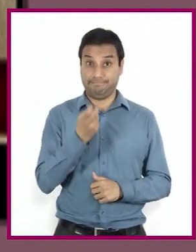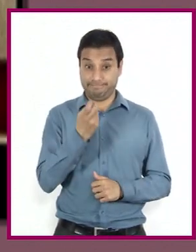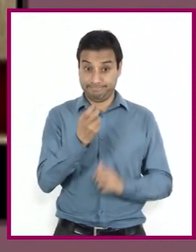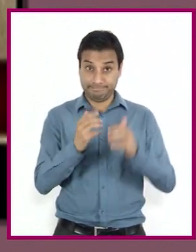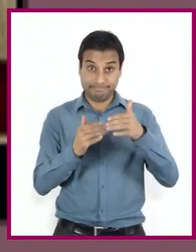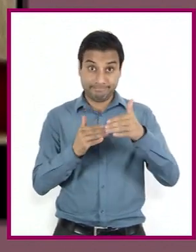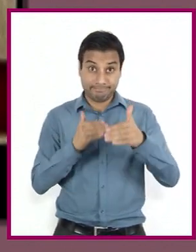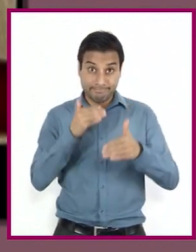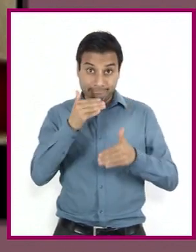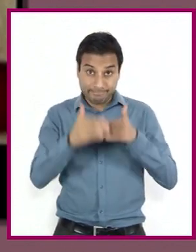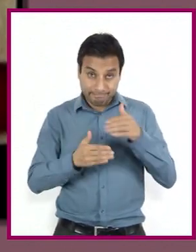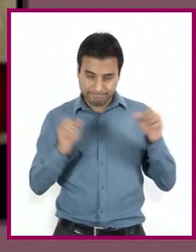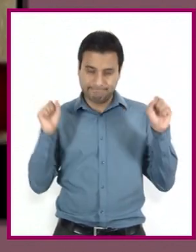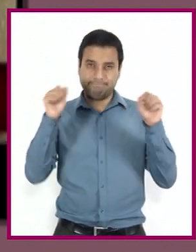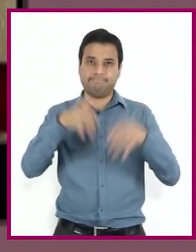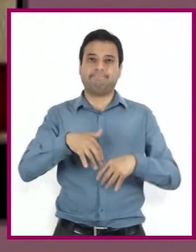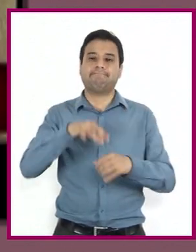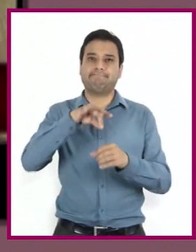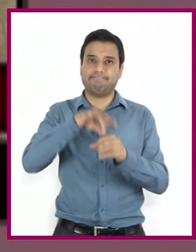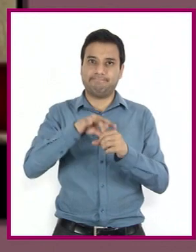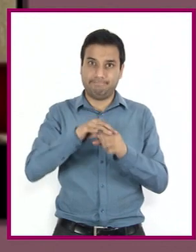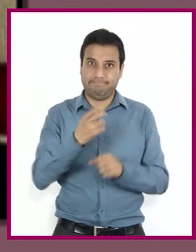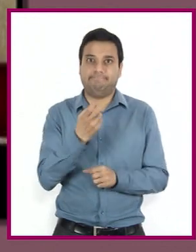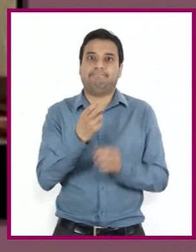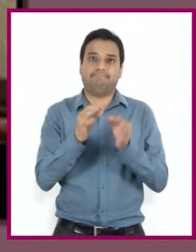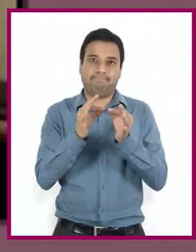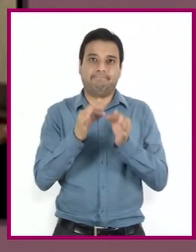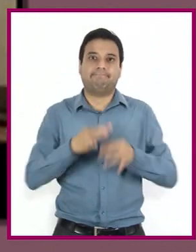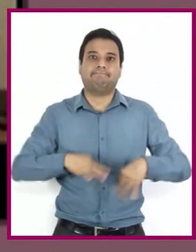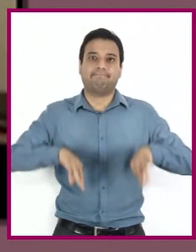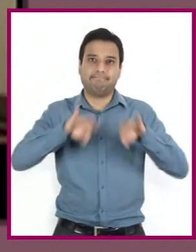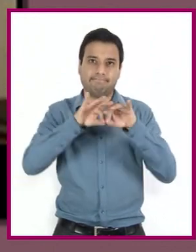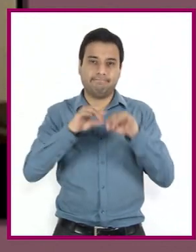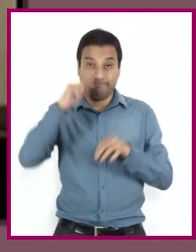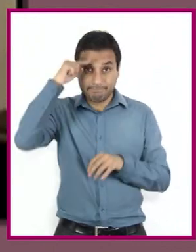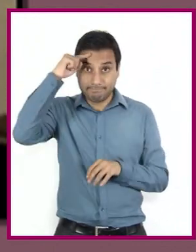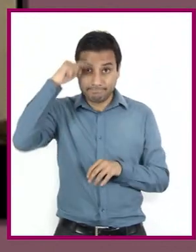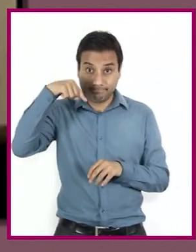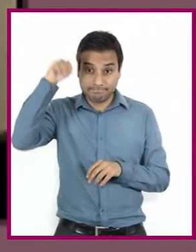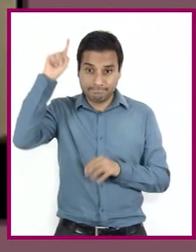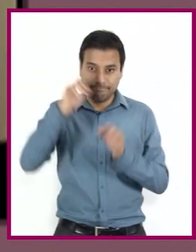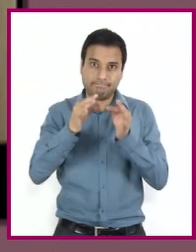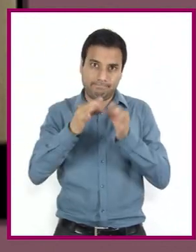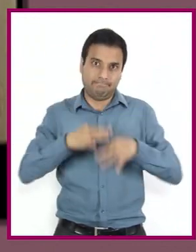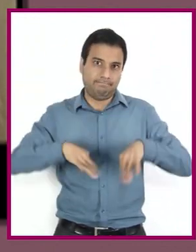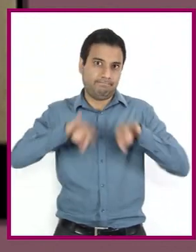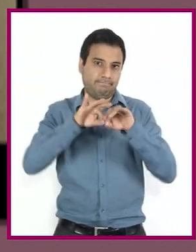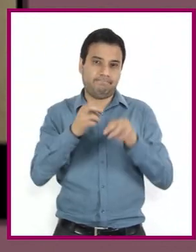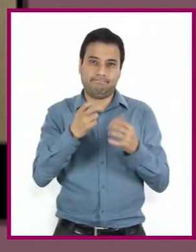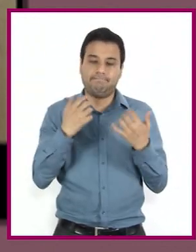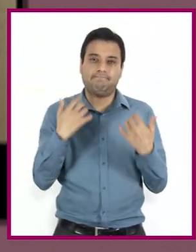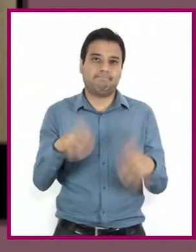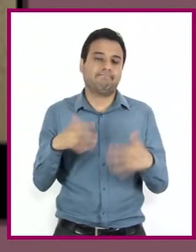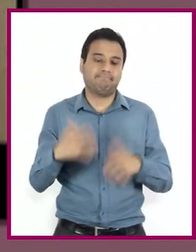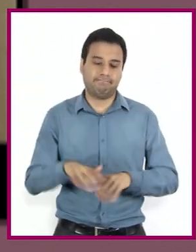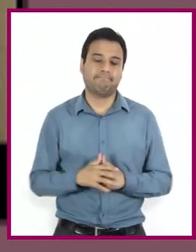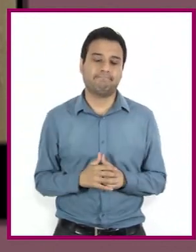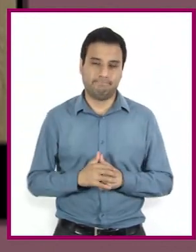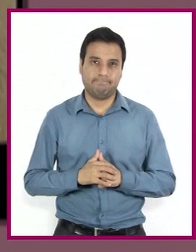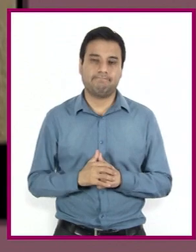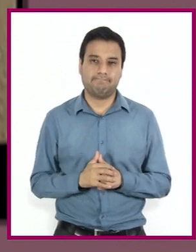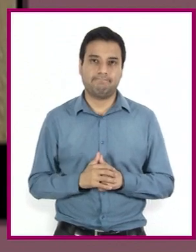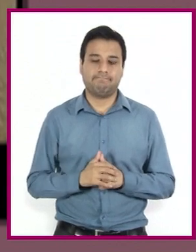las urnas a votar, que eso es algo muy importante, sencillo pero muy importante, es la piedra de toque de cualquier sistema